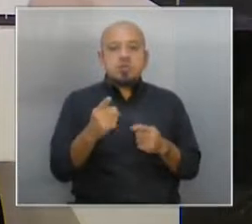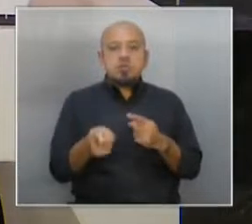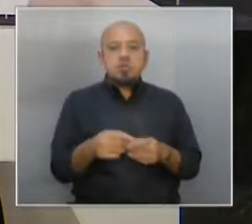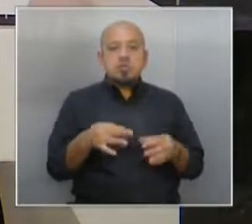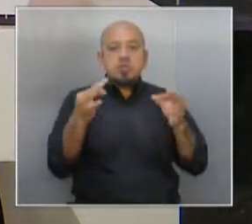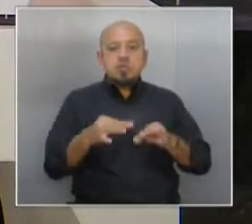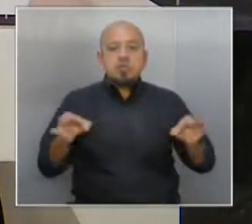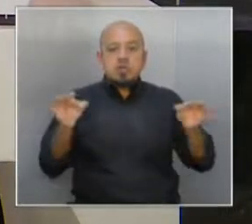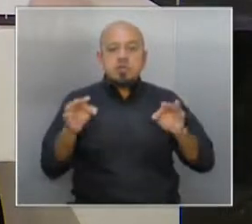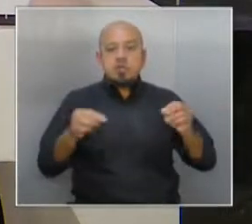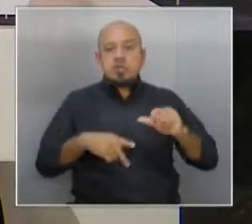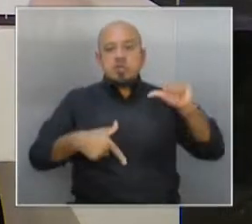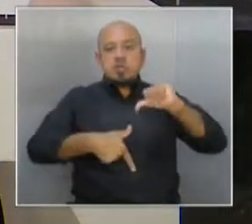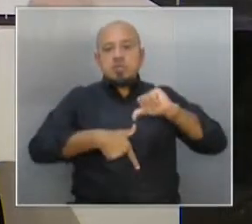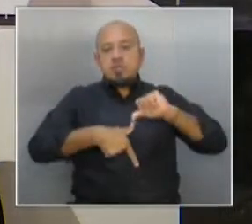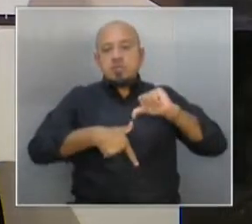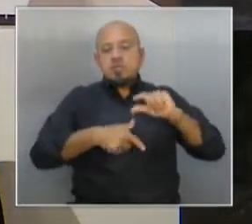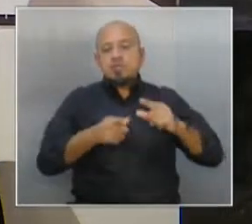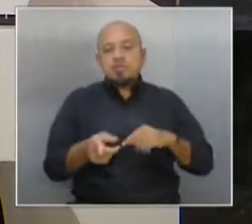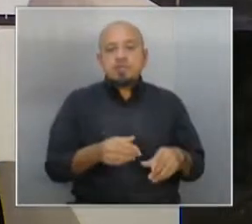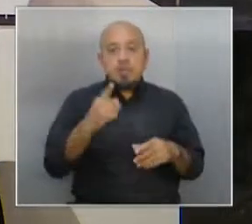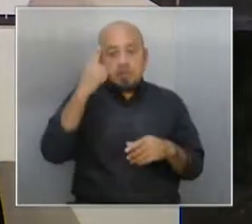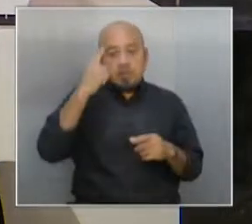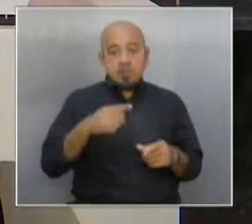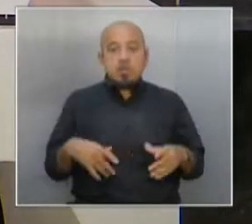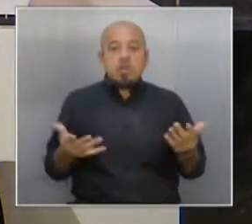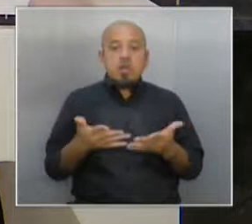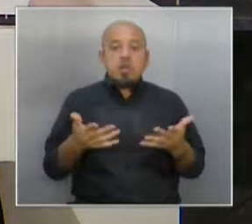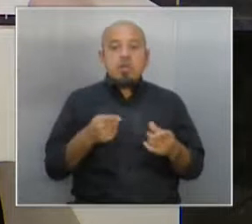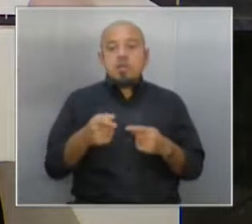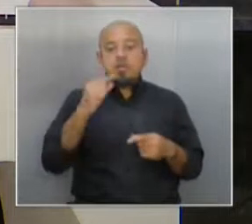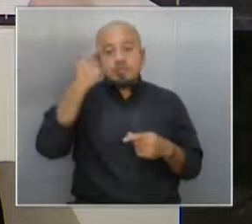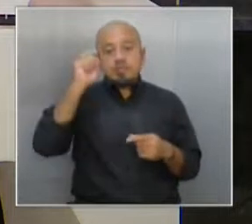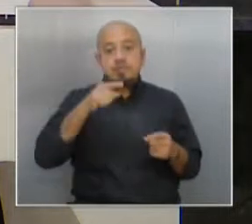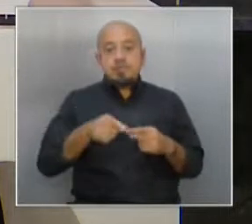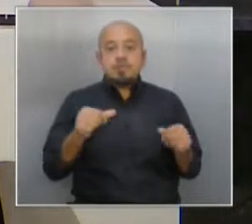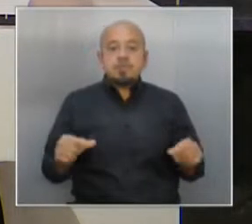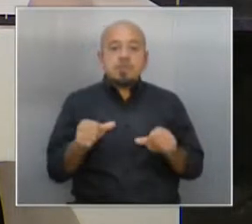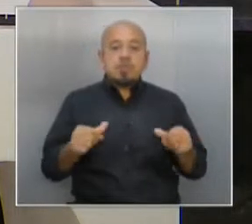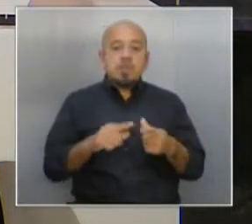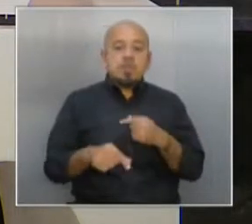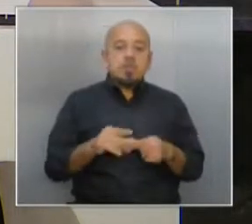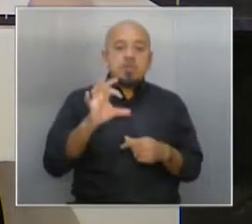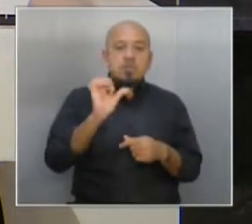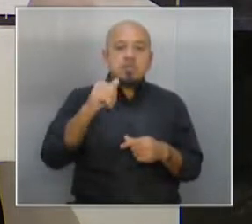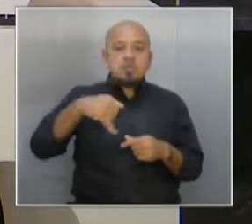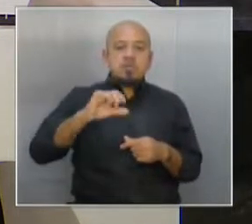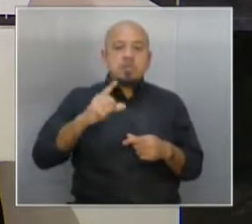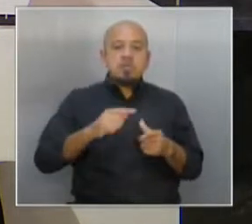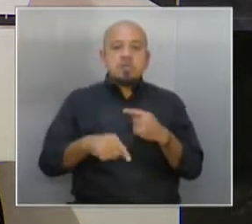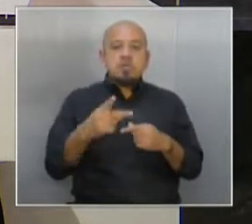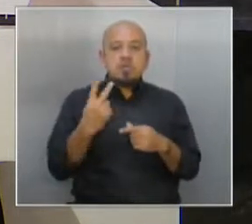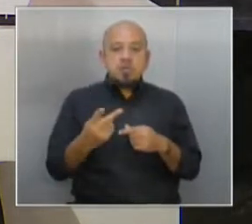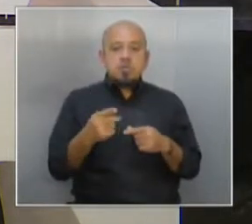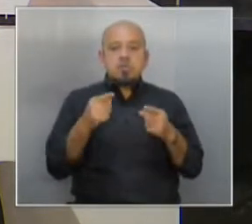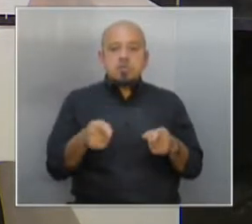canciones latinoamericanas, y pienso que ahora se cierra un poco la idea como para realizar un Semillas 2 con las canciones nuevas y